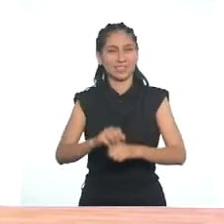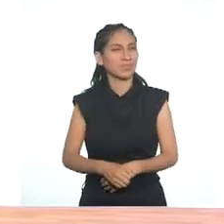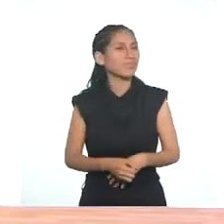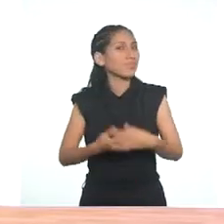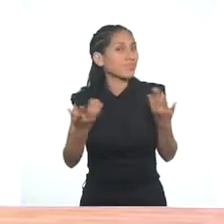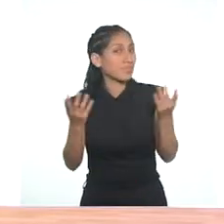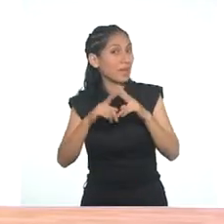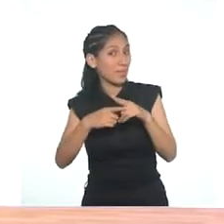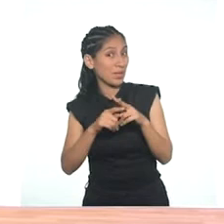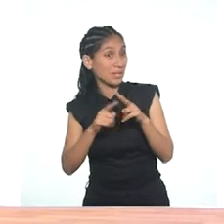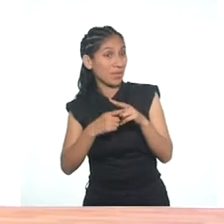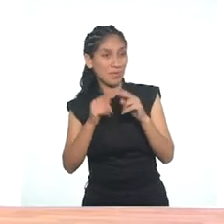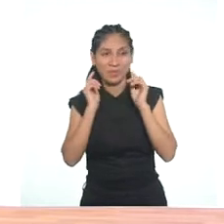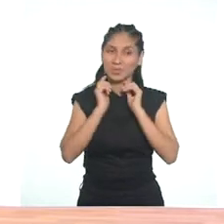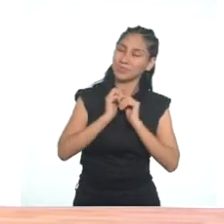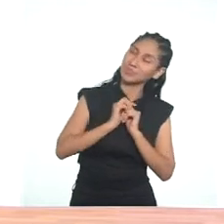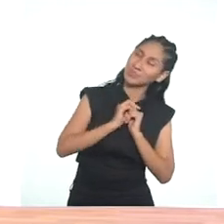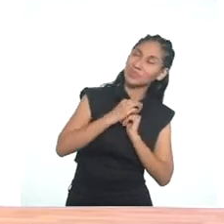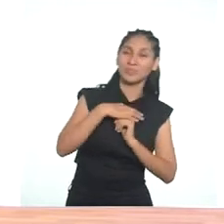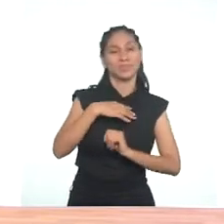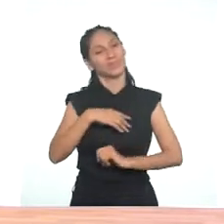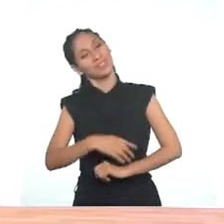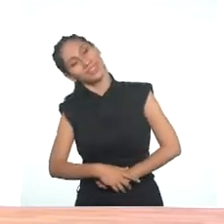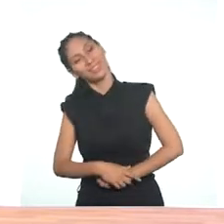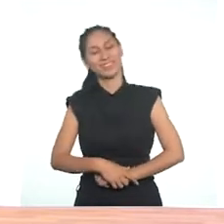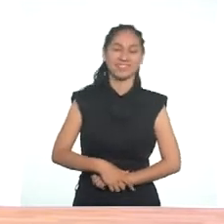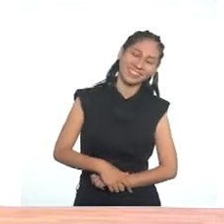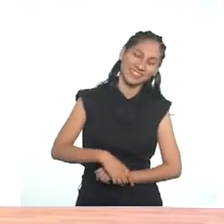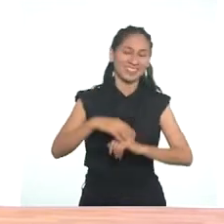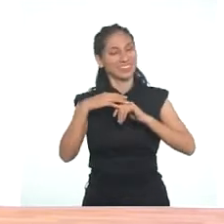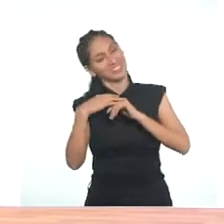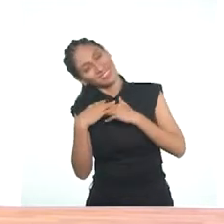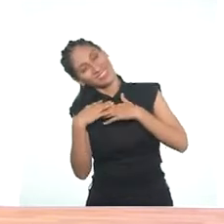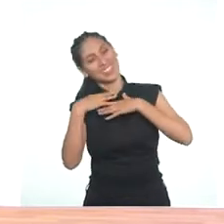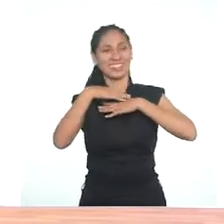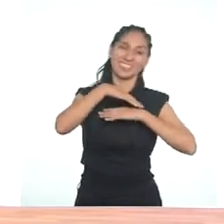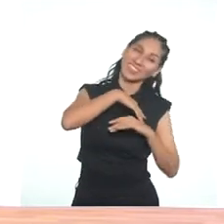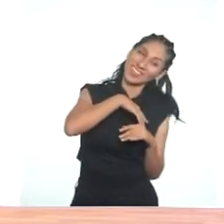cuerpo. Y empezamos por la cabeza. Va, cabeza.